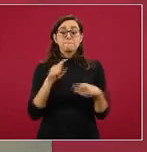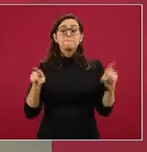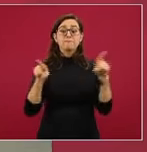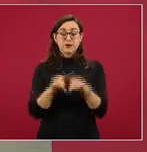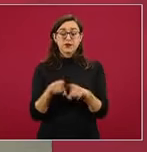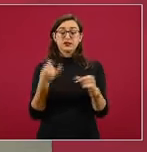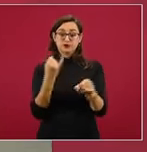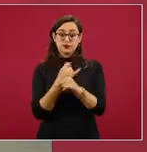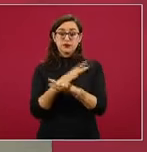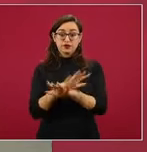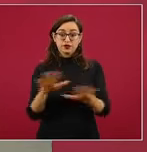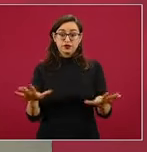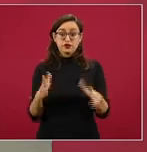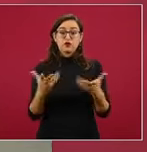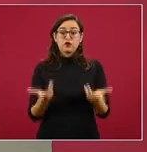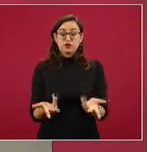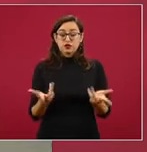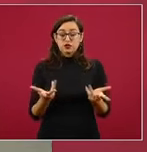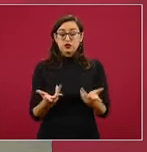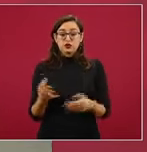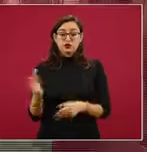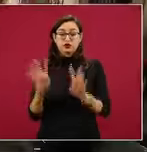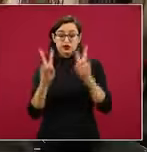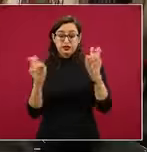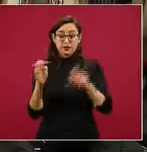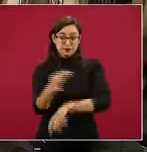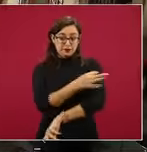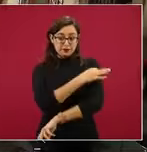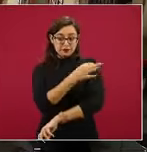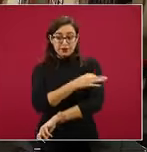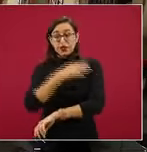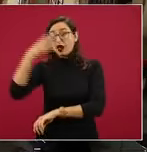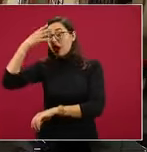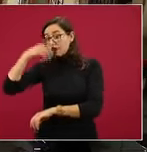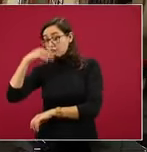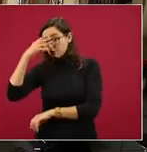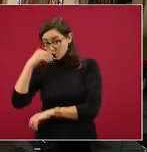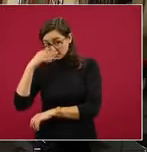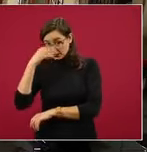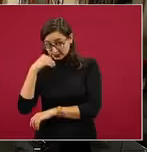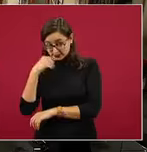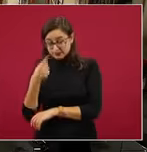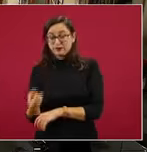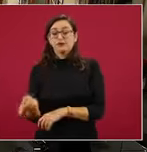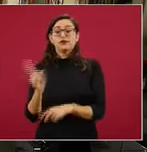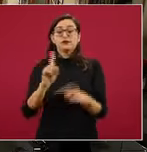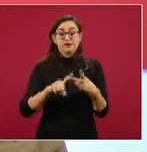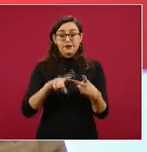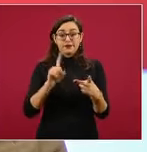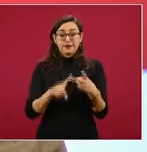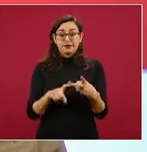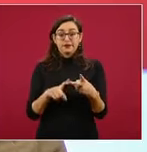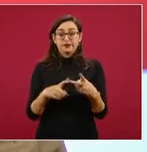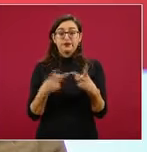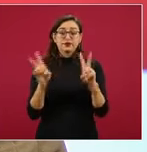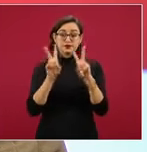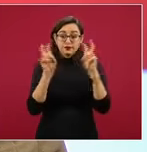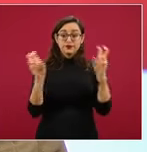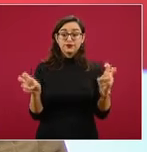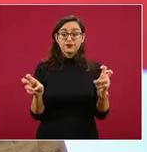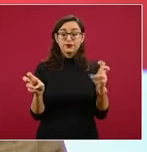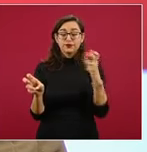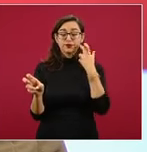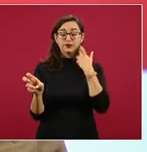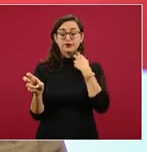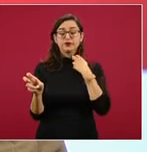actualización del avance en vacunación de influenza. Y posteriormente presentaremos como módulo temático